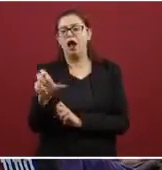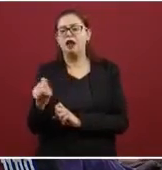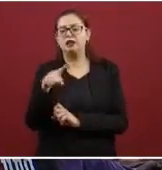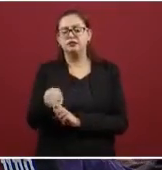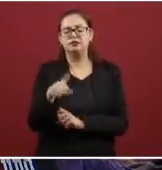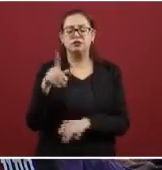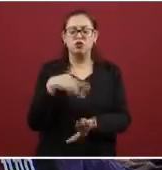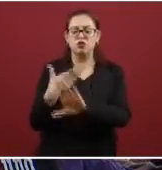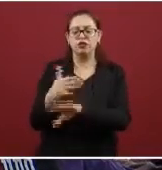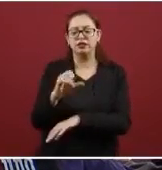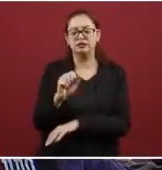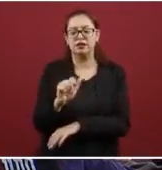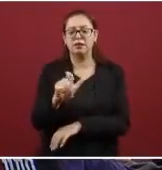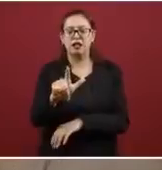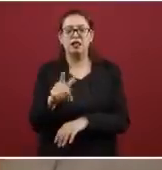parte de Isabel Miranda, y